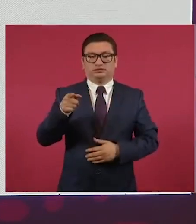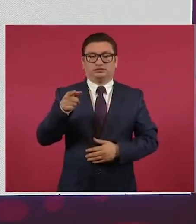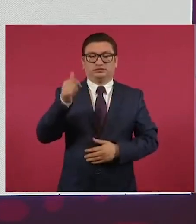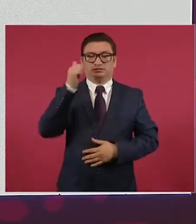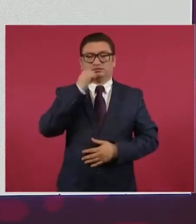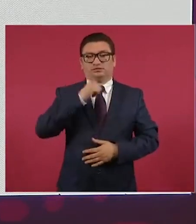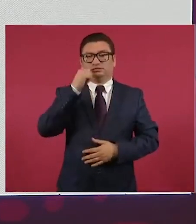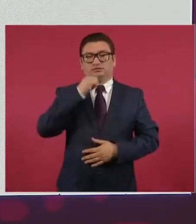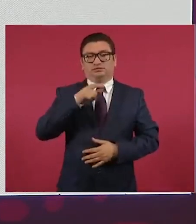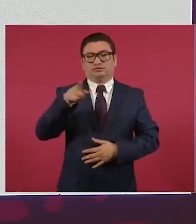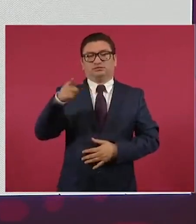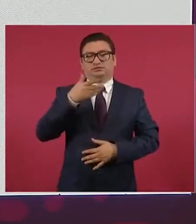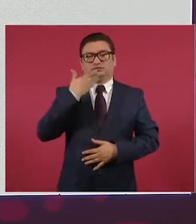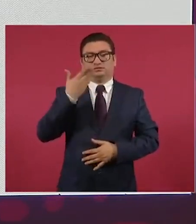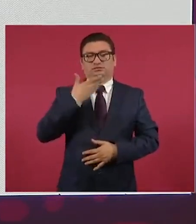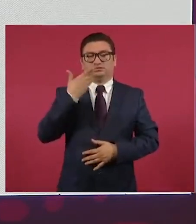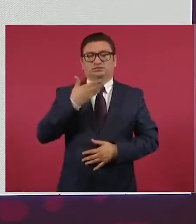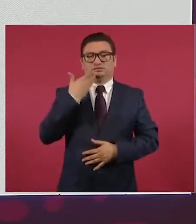son bastante